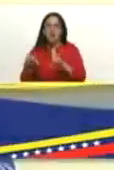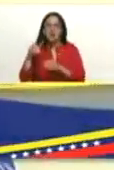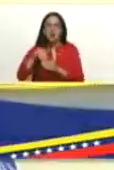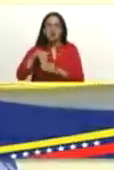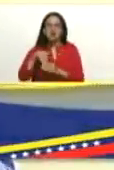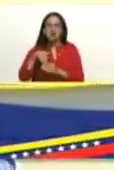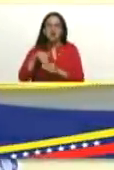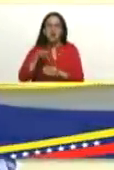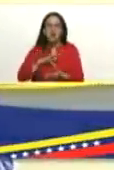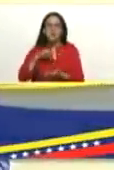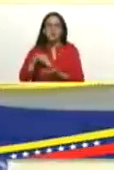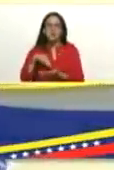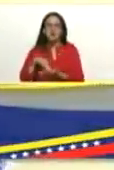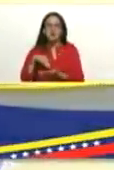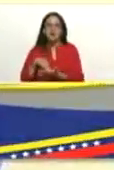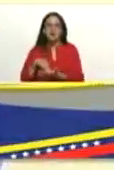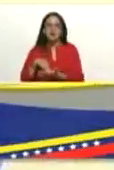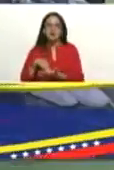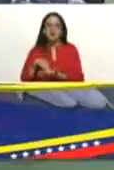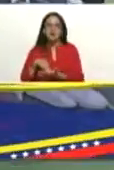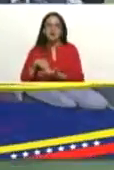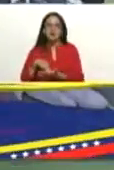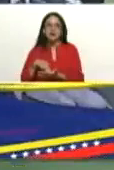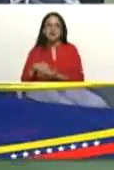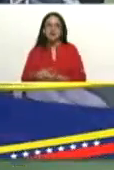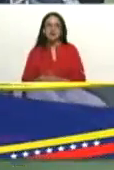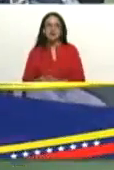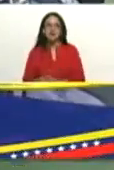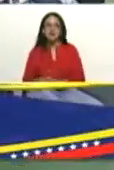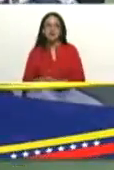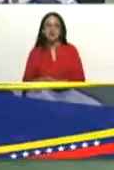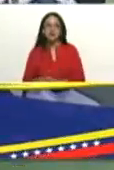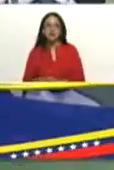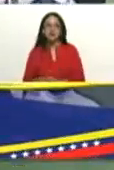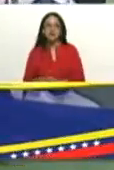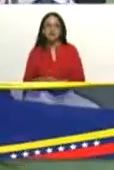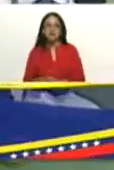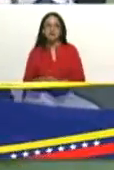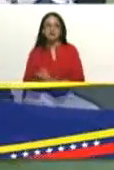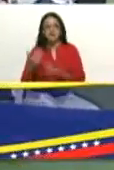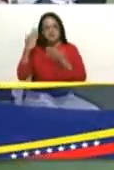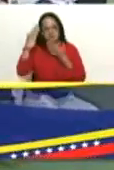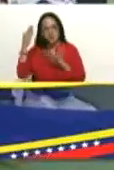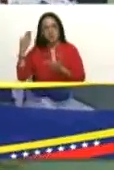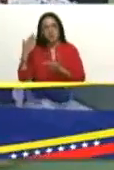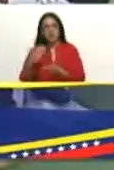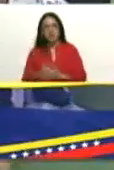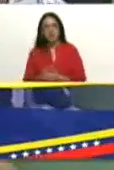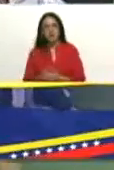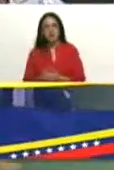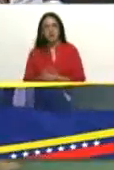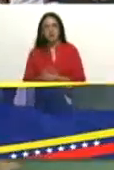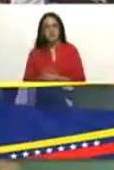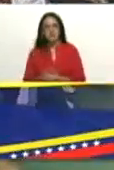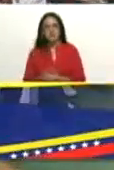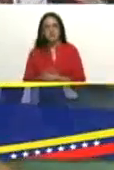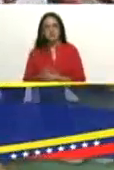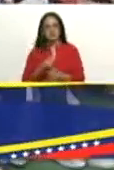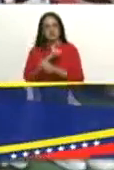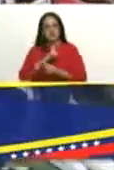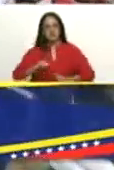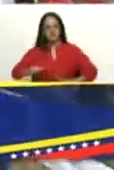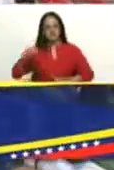en Miranda, llevando todo el poder. Quiero saludar a la Fuerza Armada